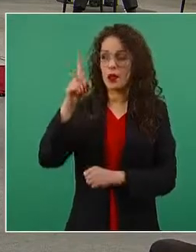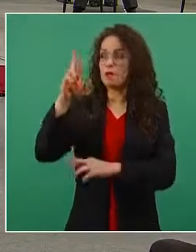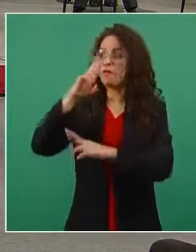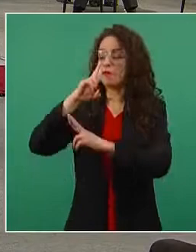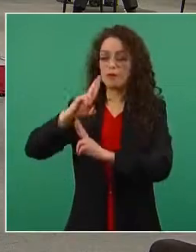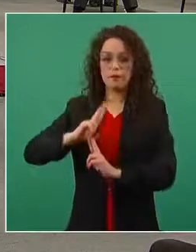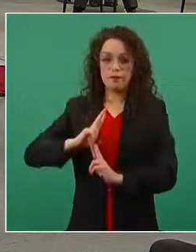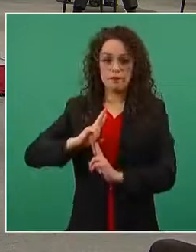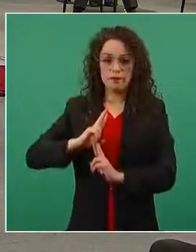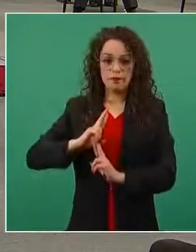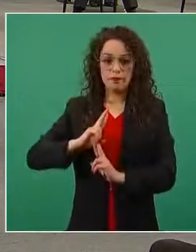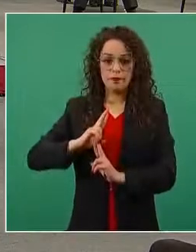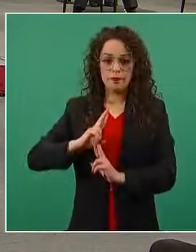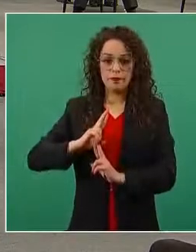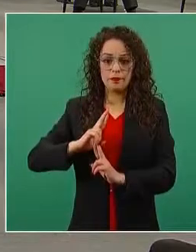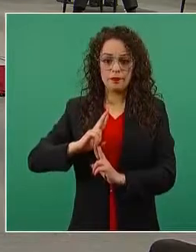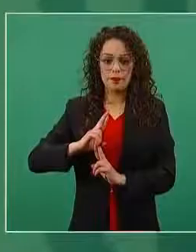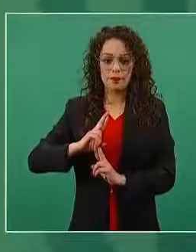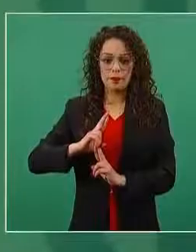vicepresidenta